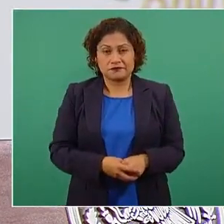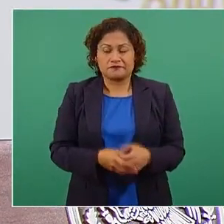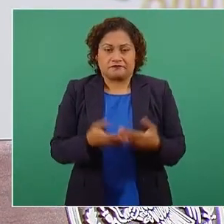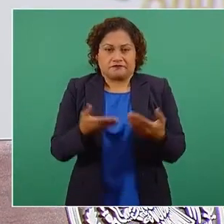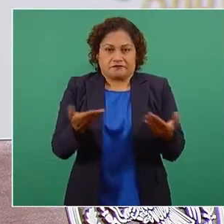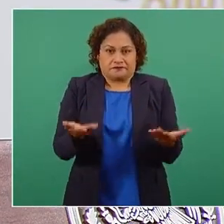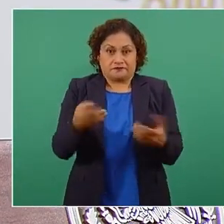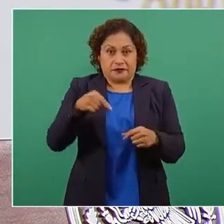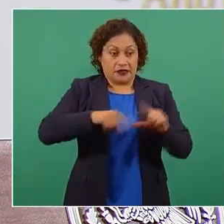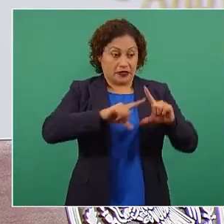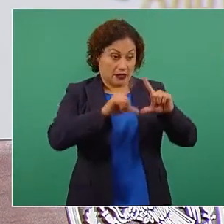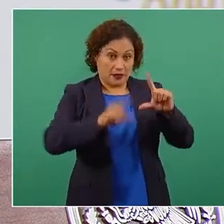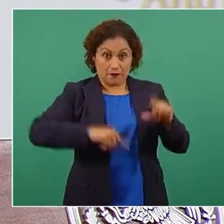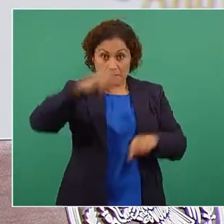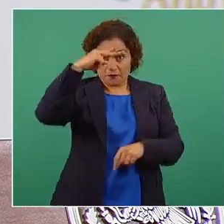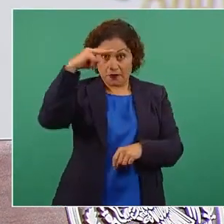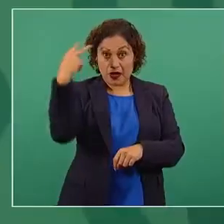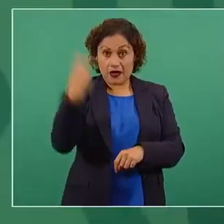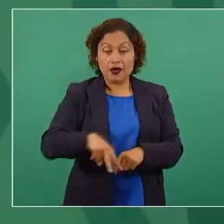de México